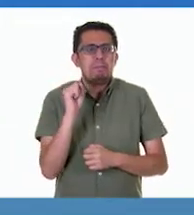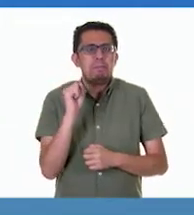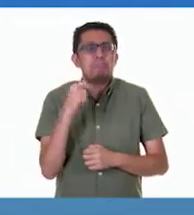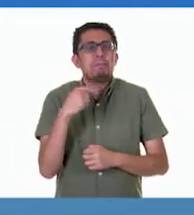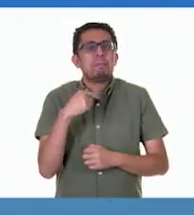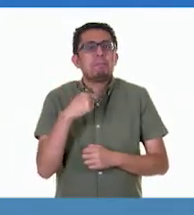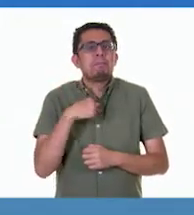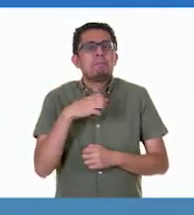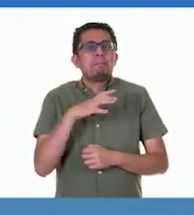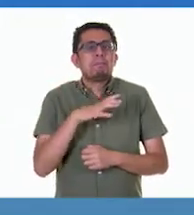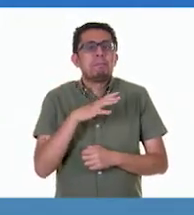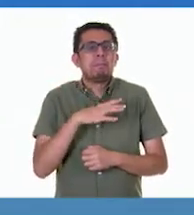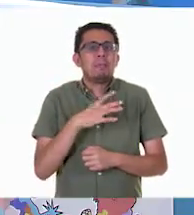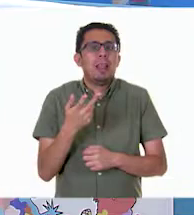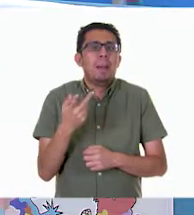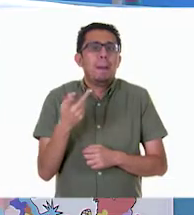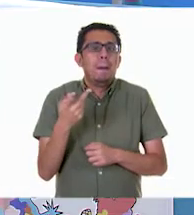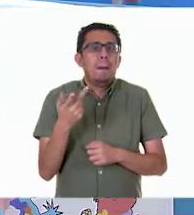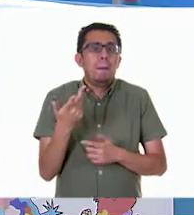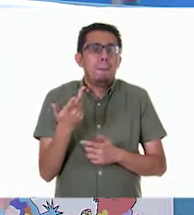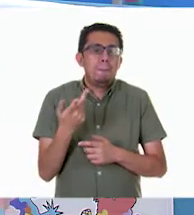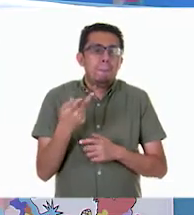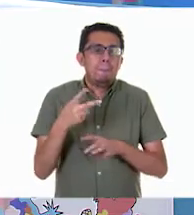de atleta. ¡Bájala!